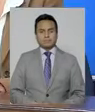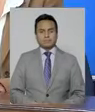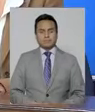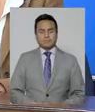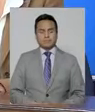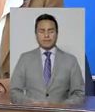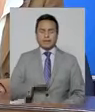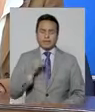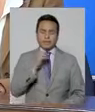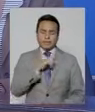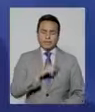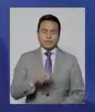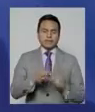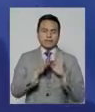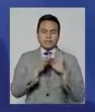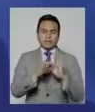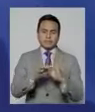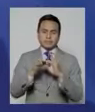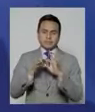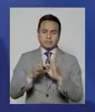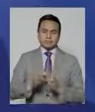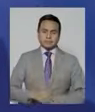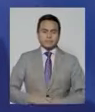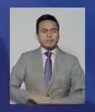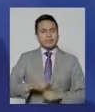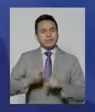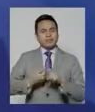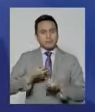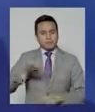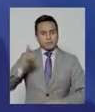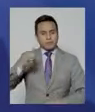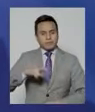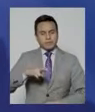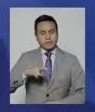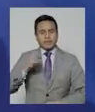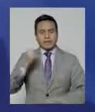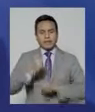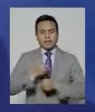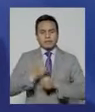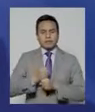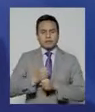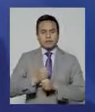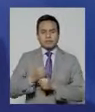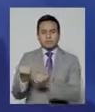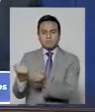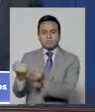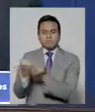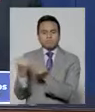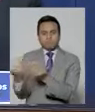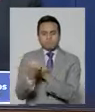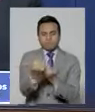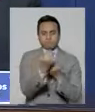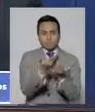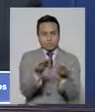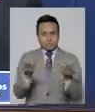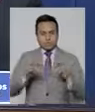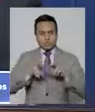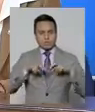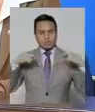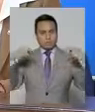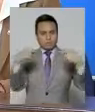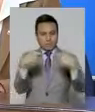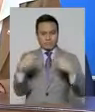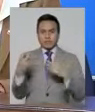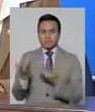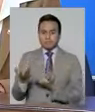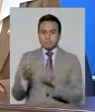Al final, entonces, quiero agradecer nuevamente la labor de mis colaboradores, de los que están hoy día en esta mesa,